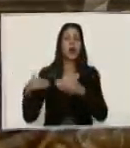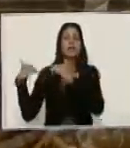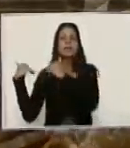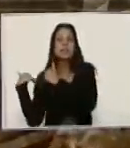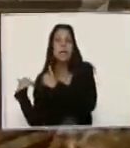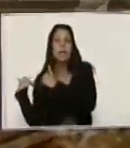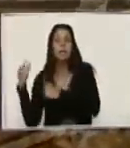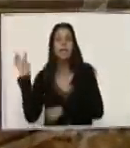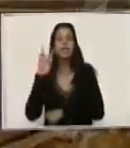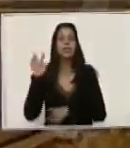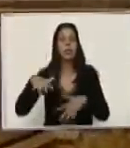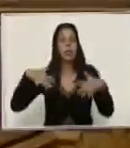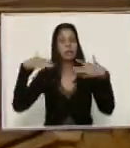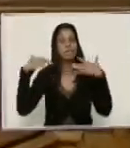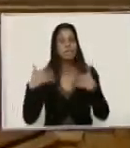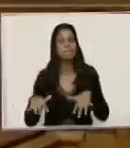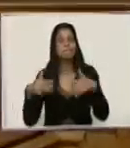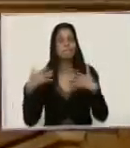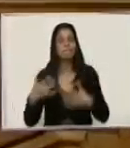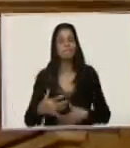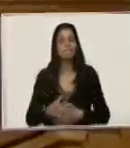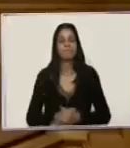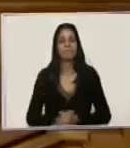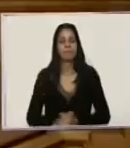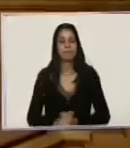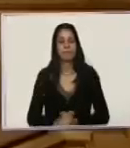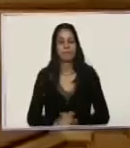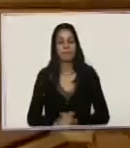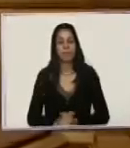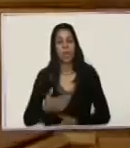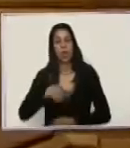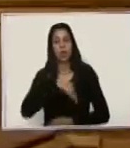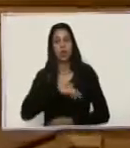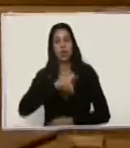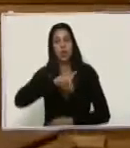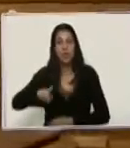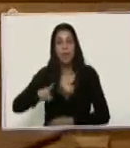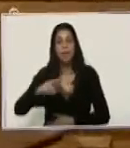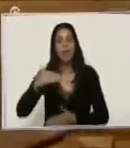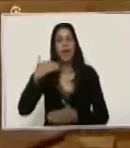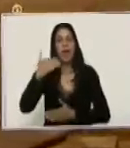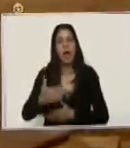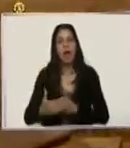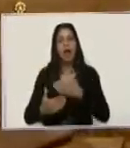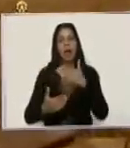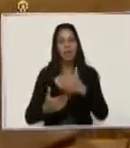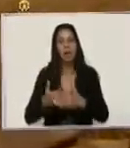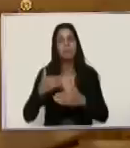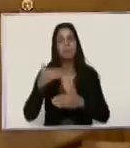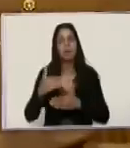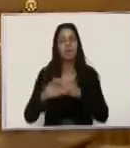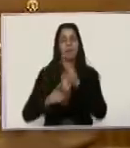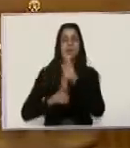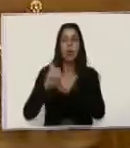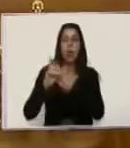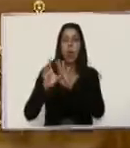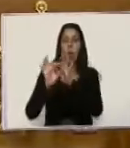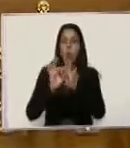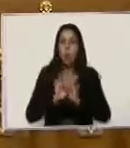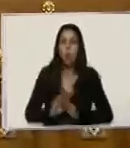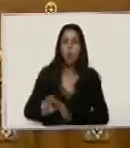responsabilidad que tenemos, y tenemos que avanzar en la